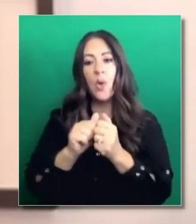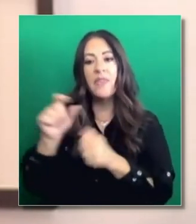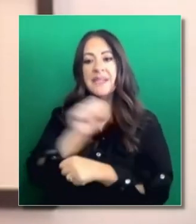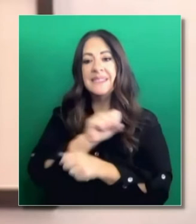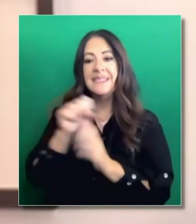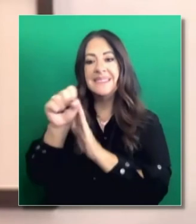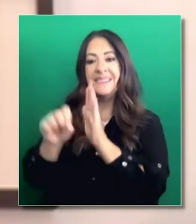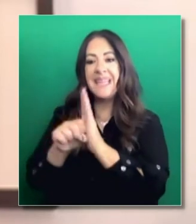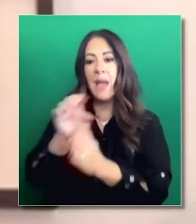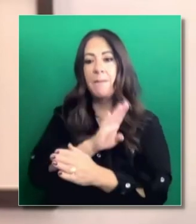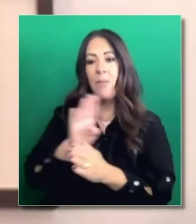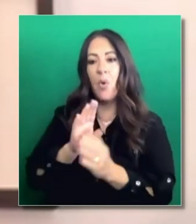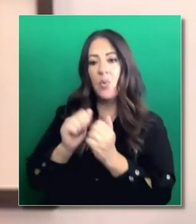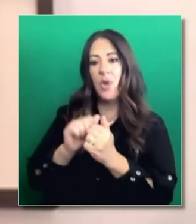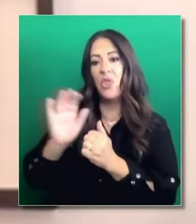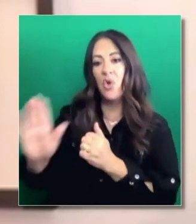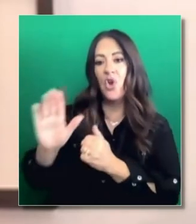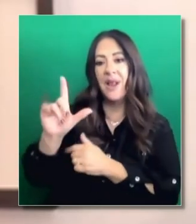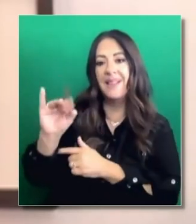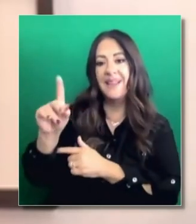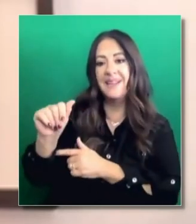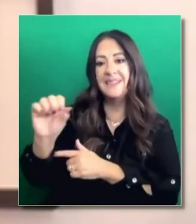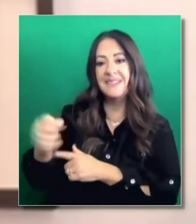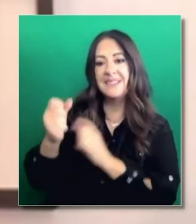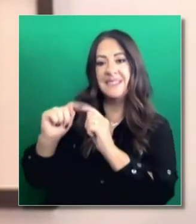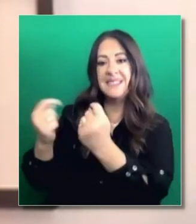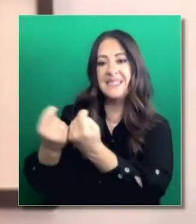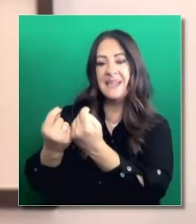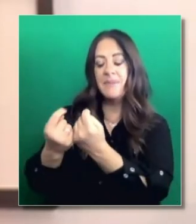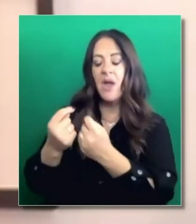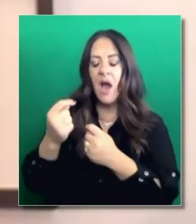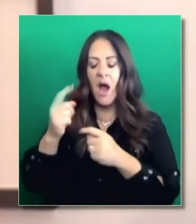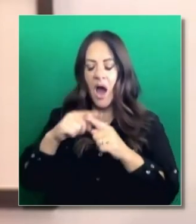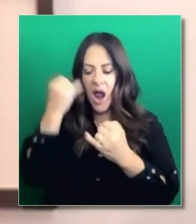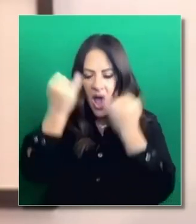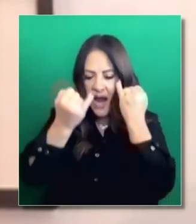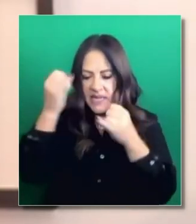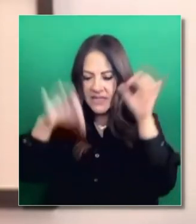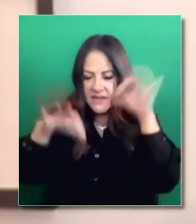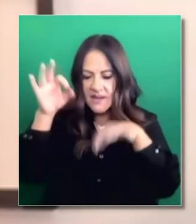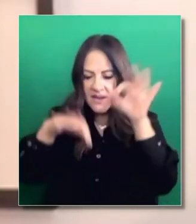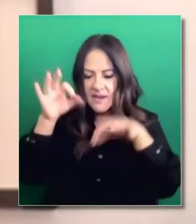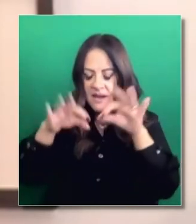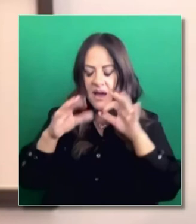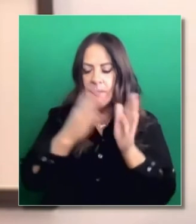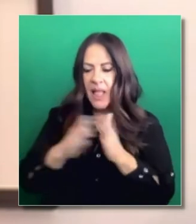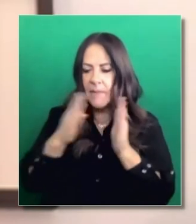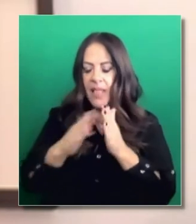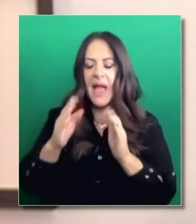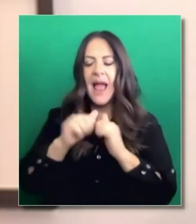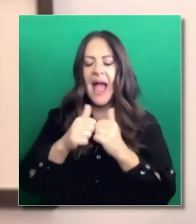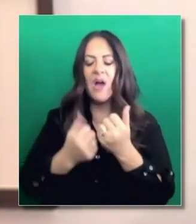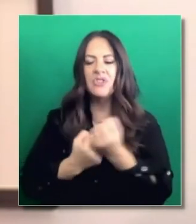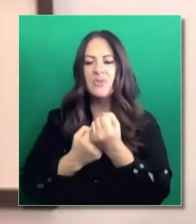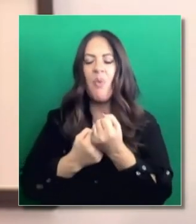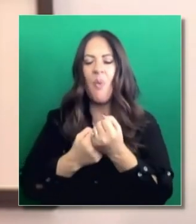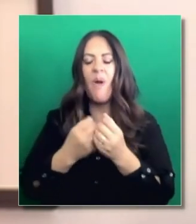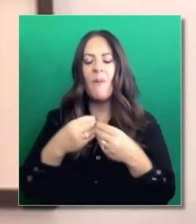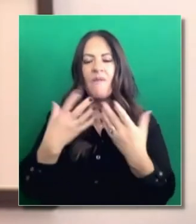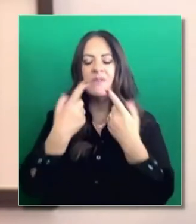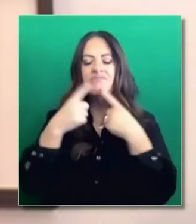el sistema educativo, el equipo del Harlan, para acelerar y avanzar